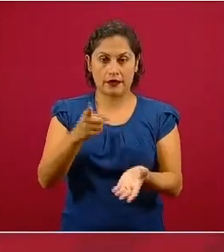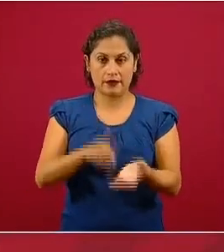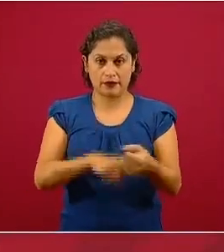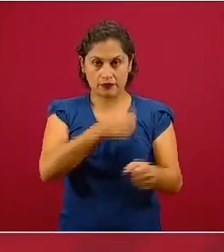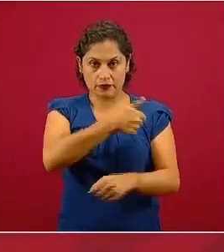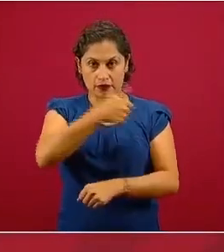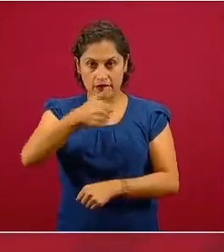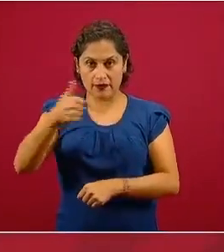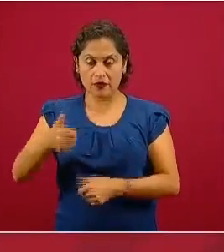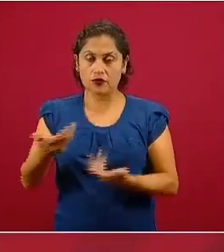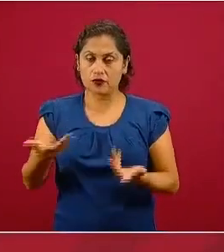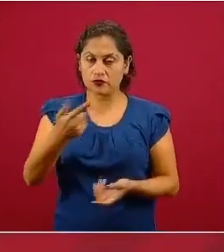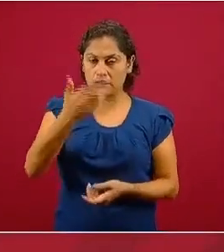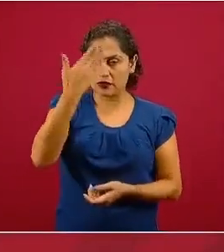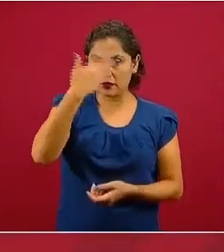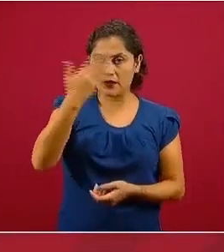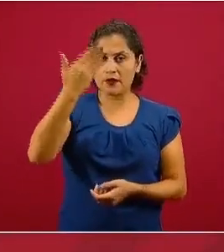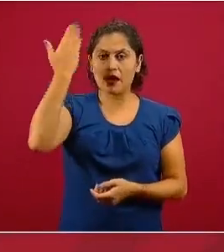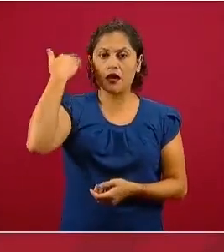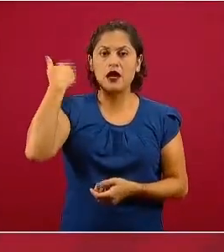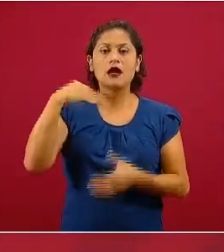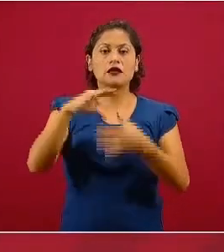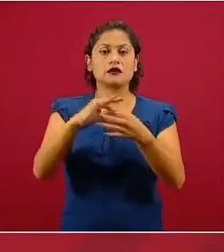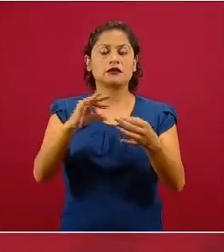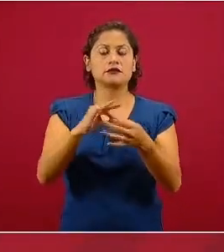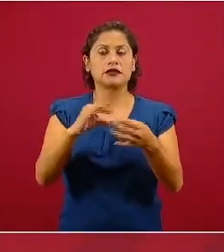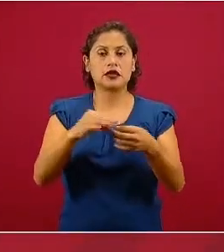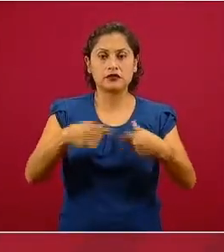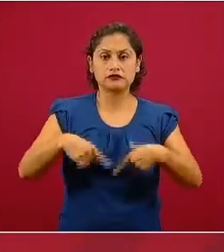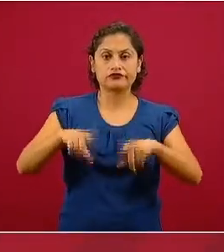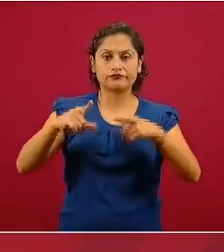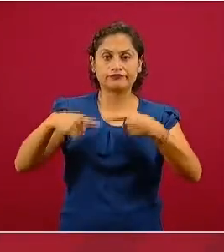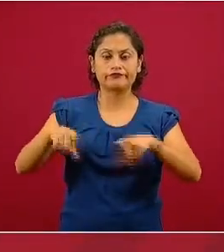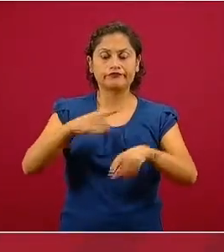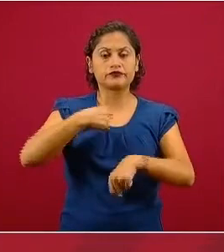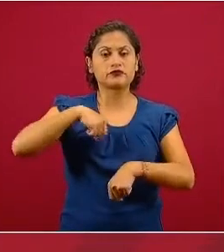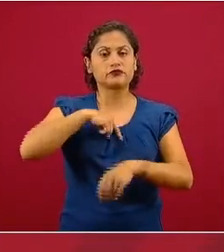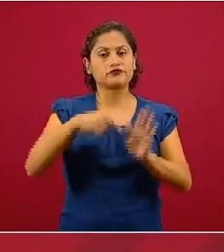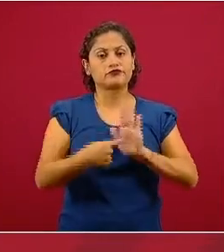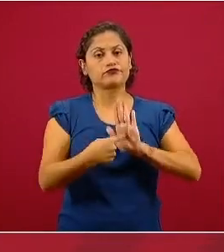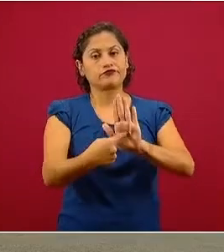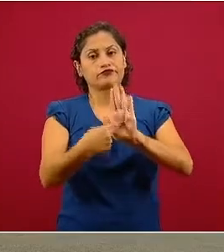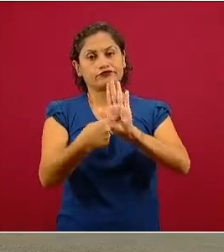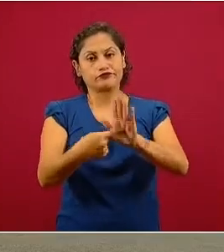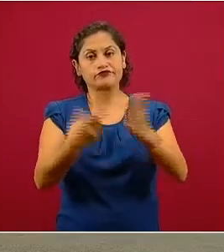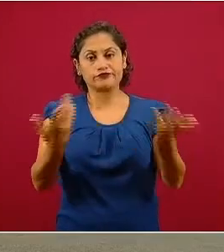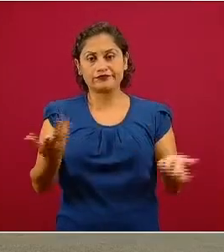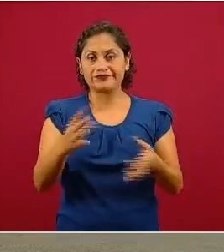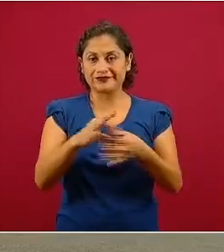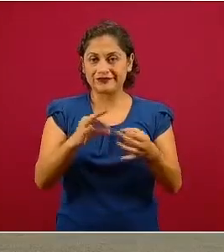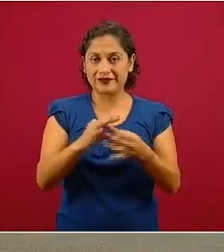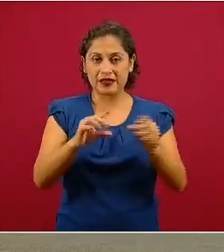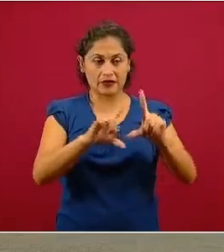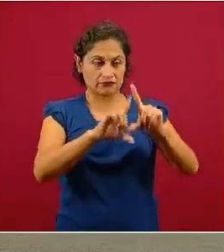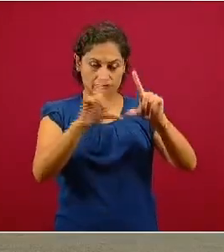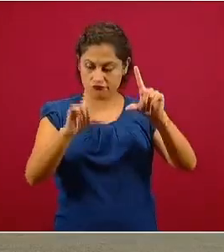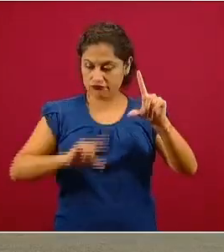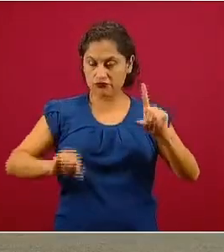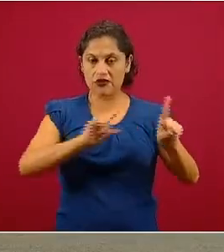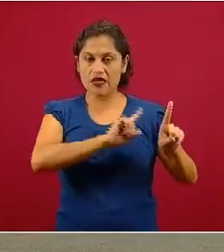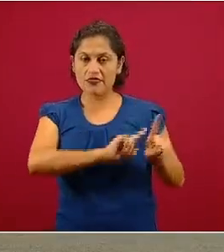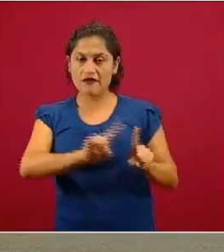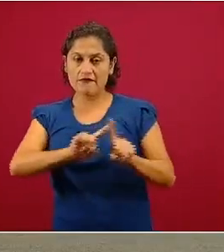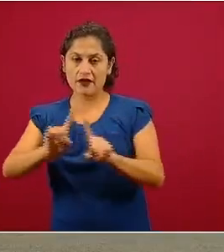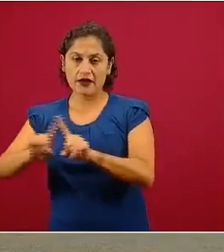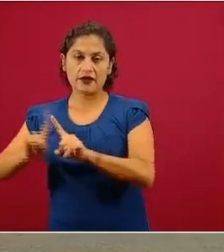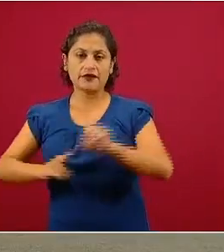la epidemia y una de ellas es precisamente la enorme diversidad de tiempos de ocurrencia epidémica que